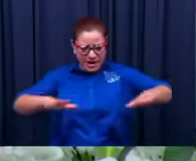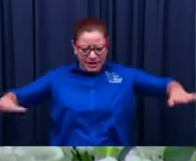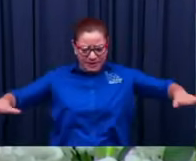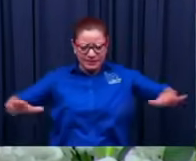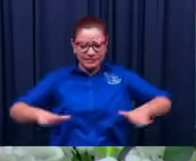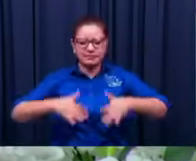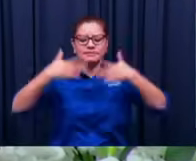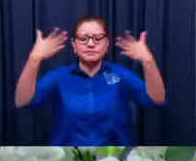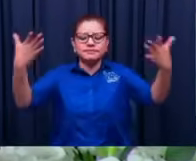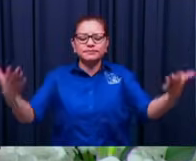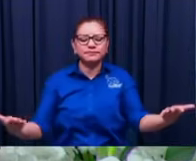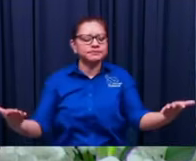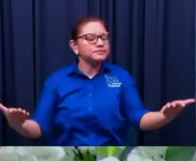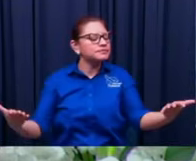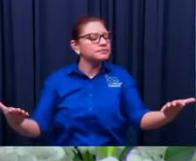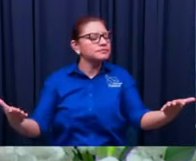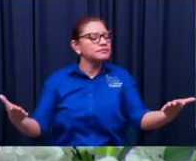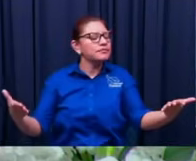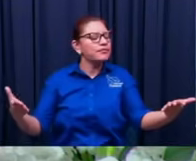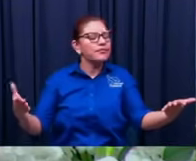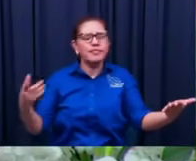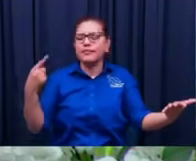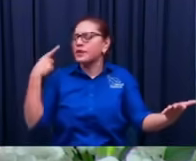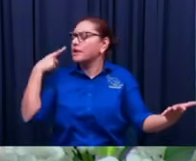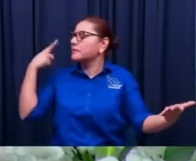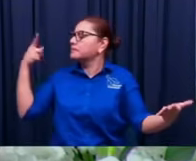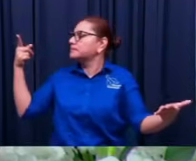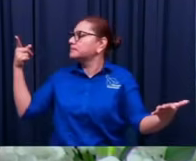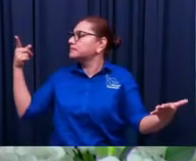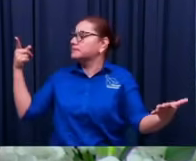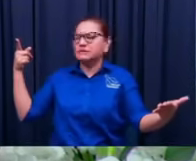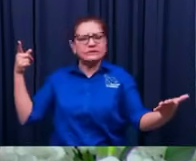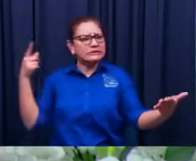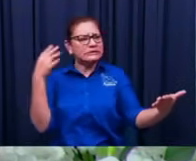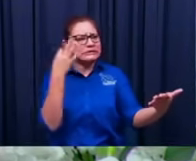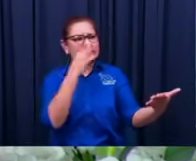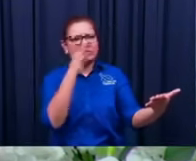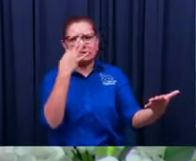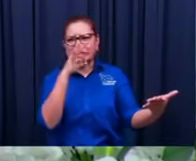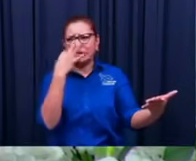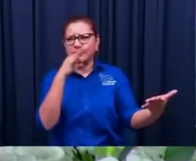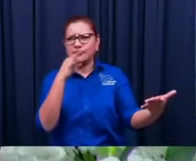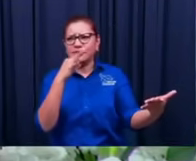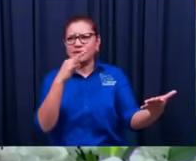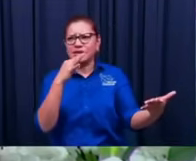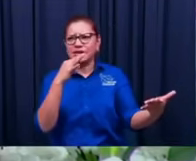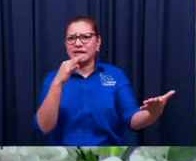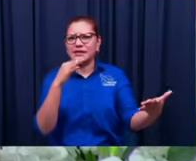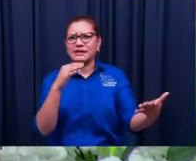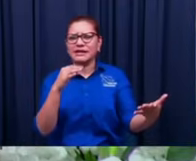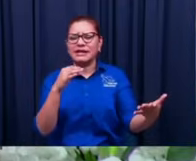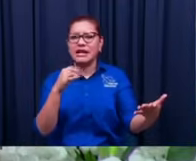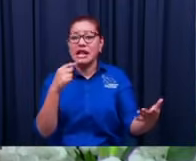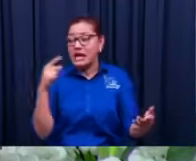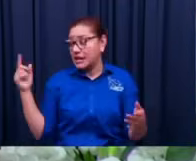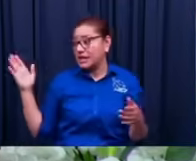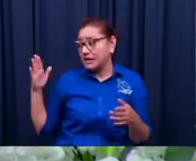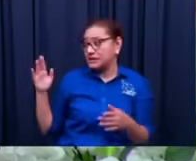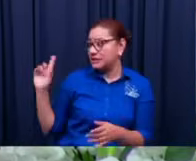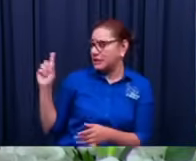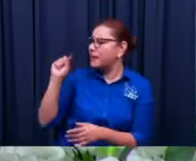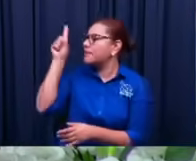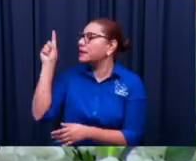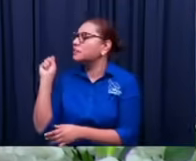para ver en dónde nos habíamos perdido. Y la mujer, generalmente, la mujer le dice a uno, preguntemos.